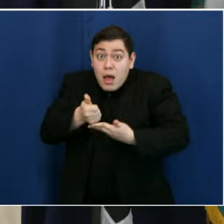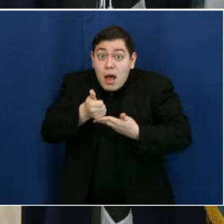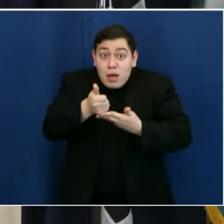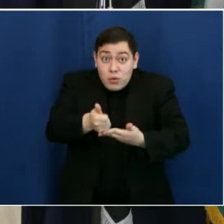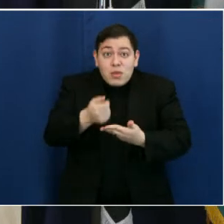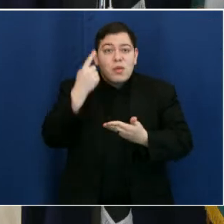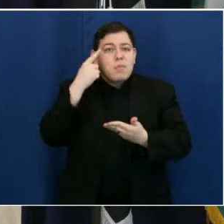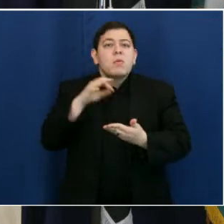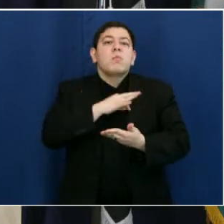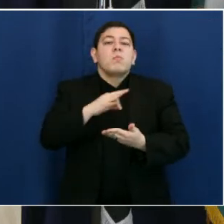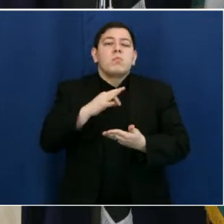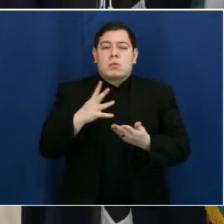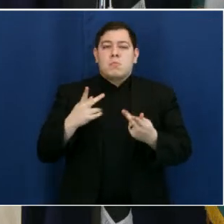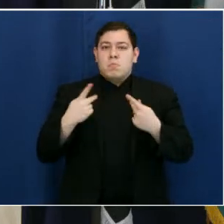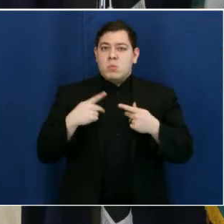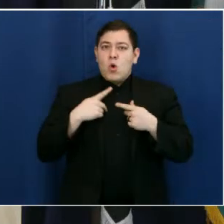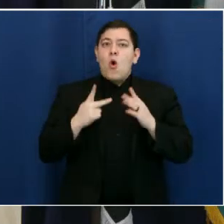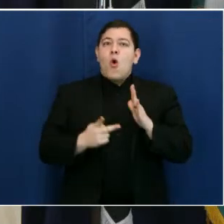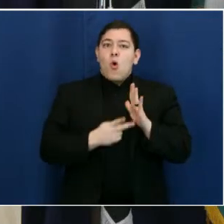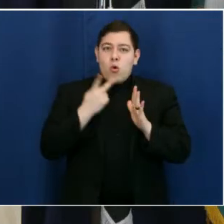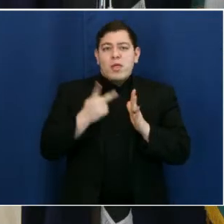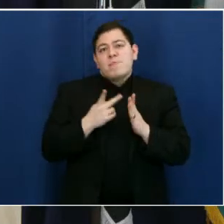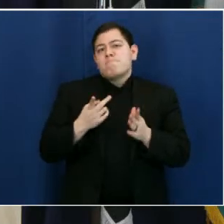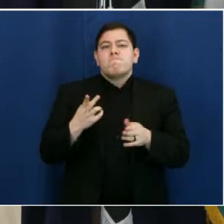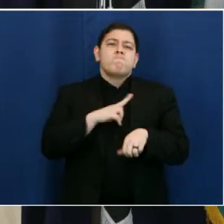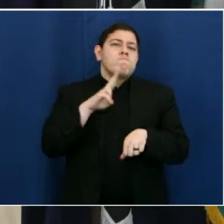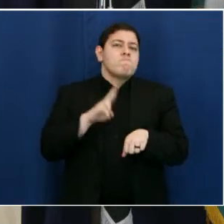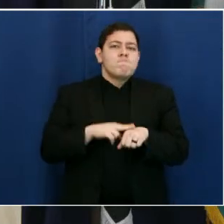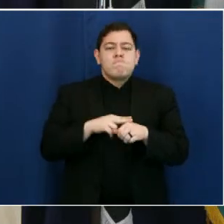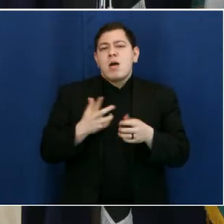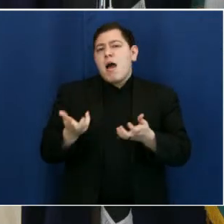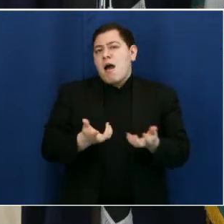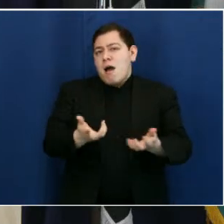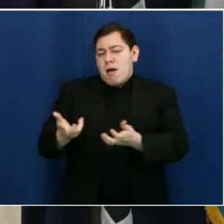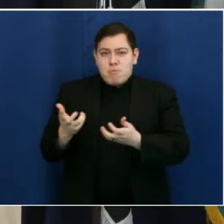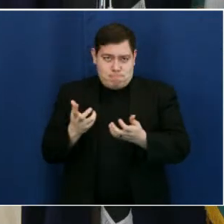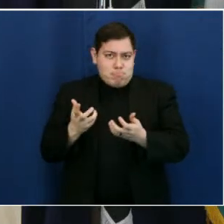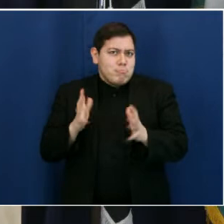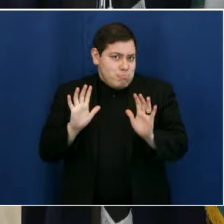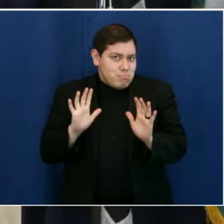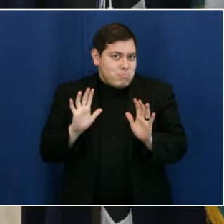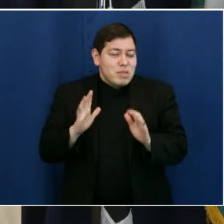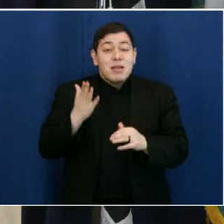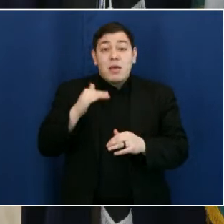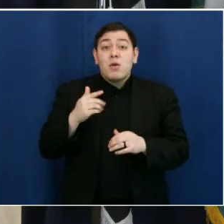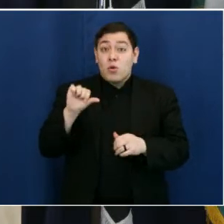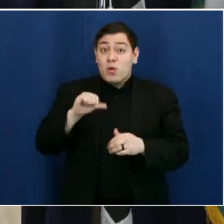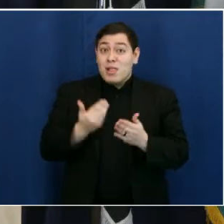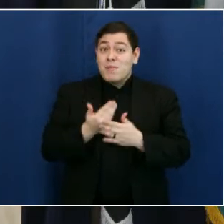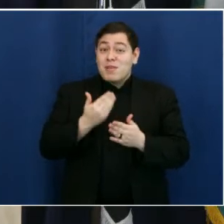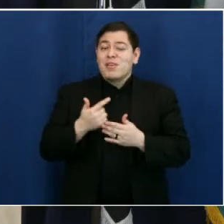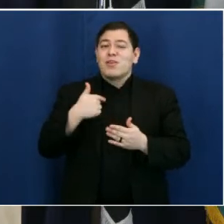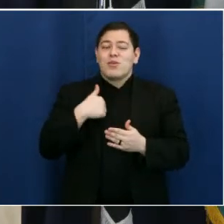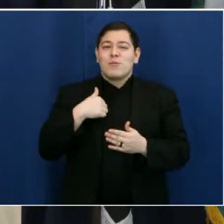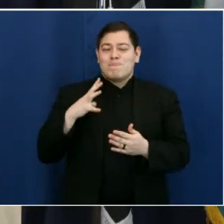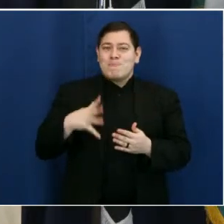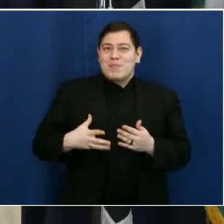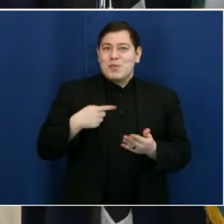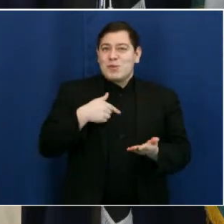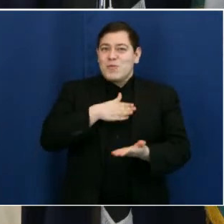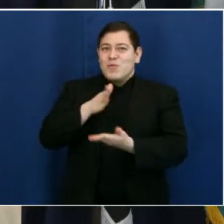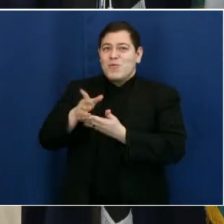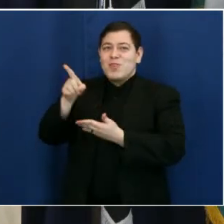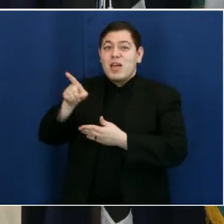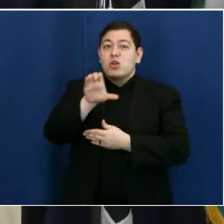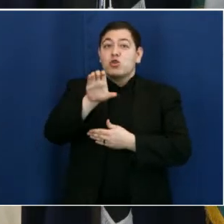poder volver a nuestras vidas cotidianas. También quiero hacer mención que esta mañana tuve el orgullo de estar en la ciudad de Chula Vista